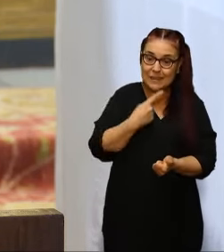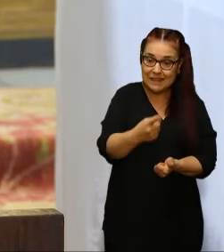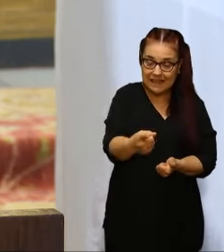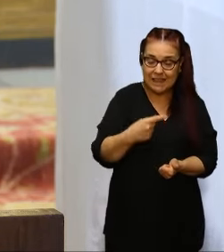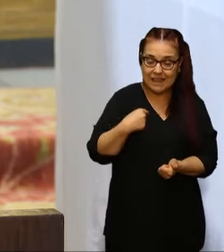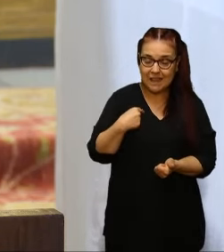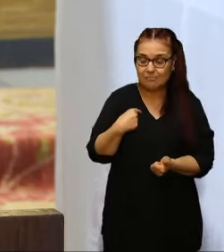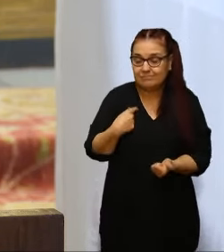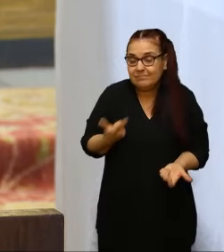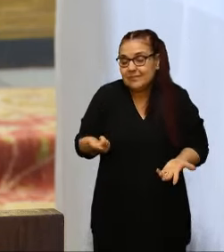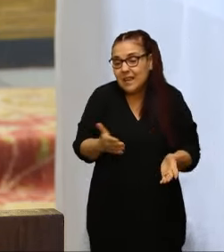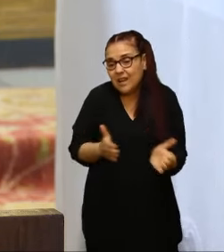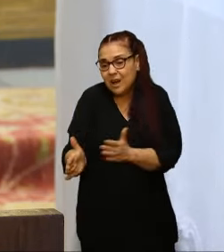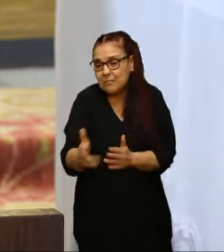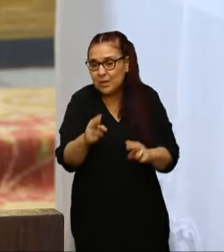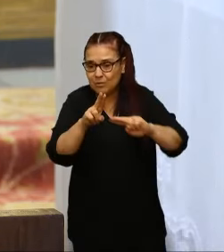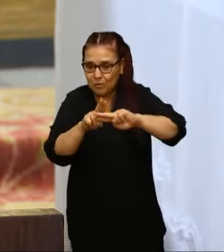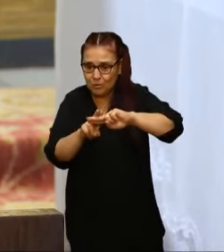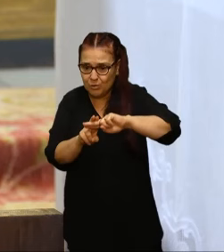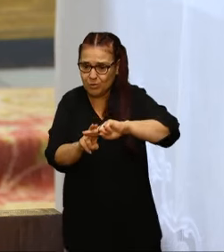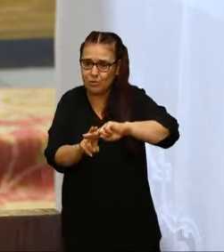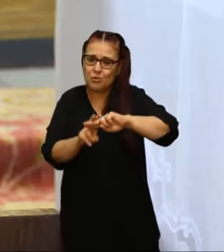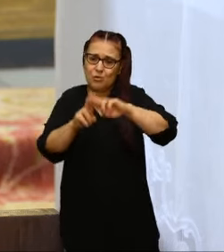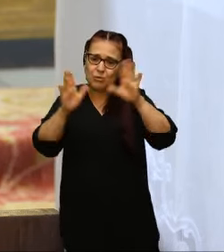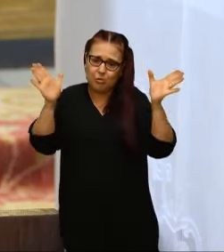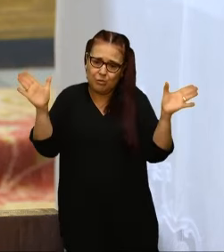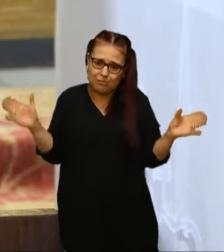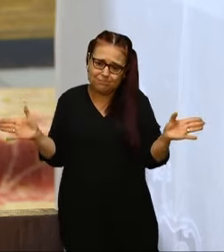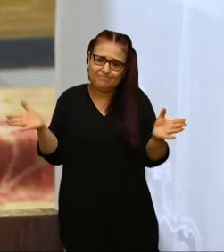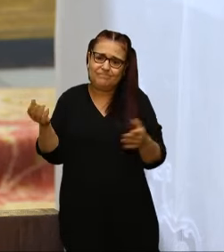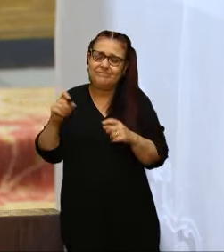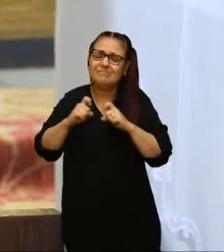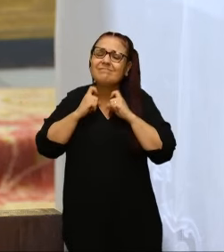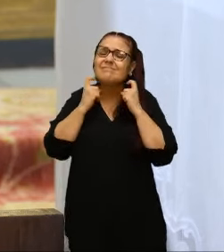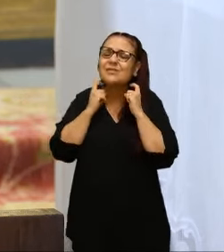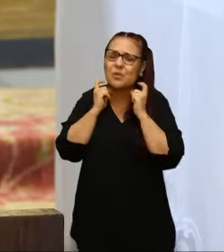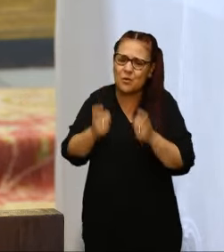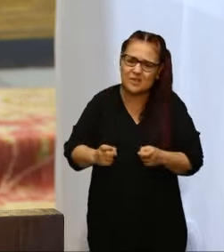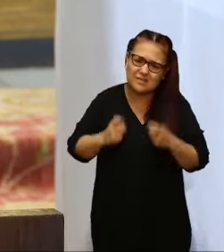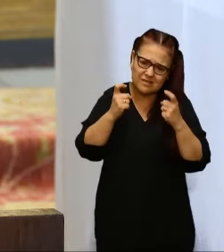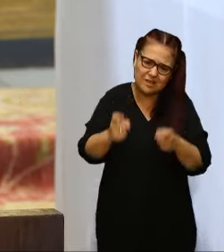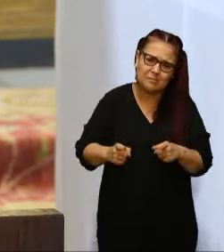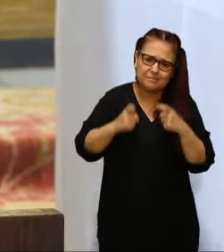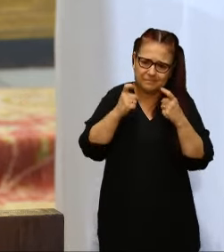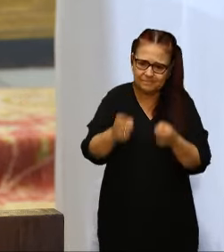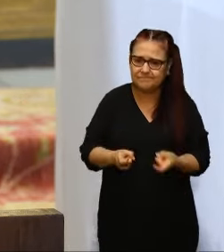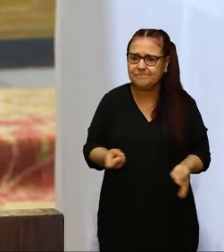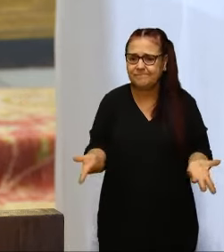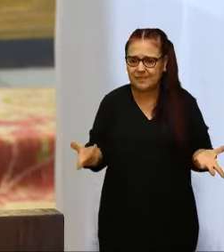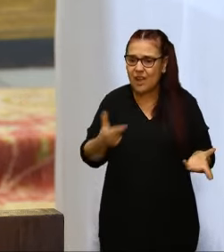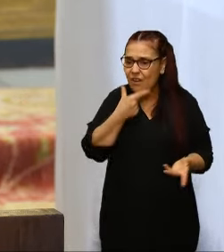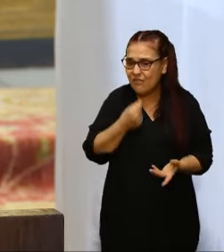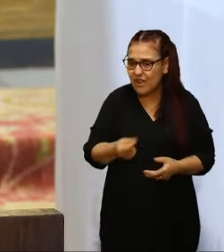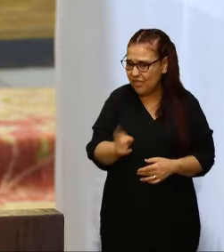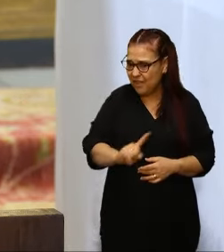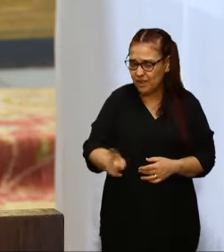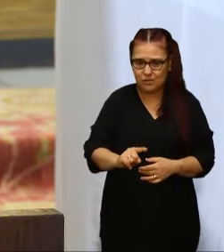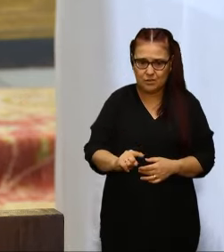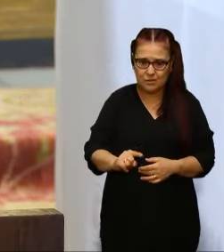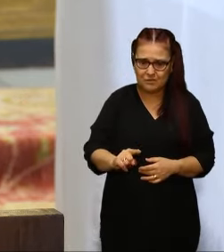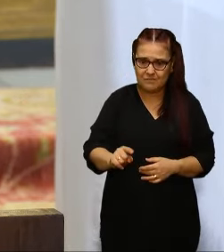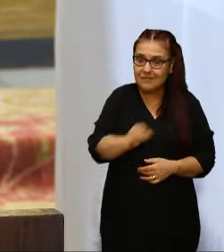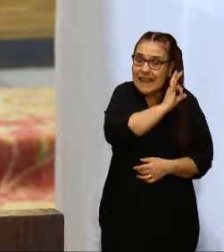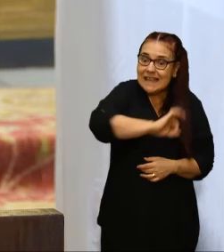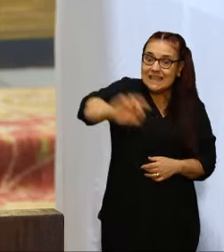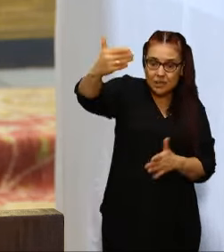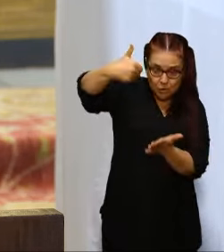fácil, que a veces cuesta. Sin embargo, sabemos que cuando Dios pide algo no se hace más que requerir lo